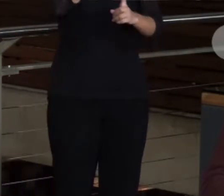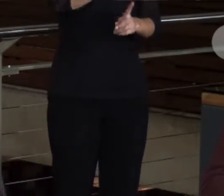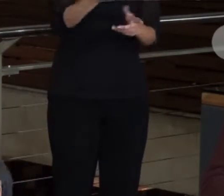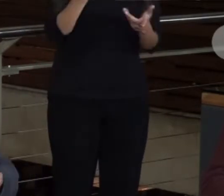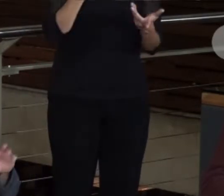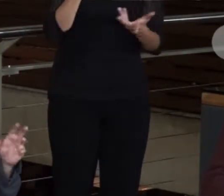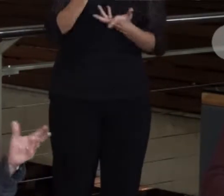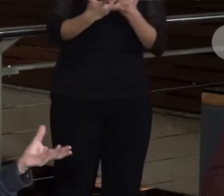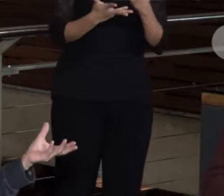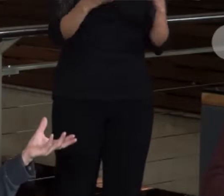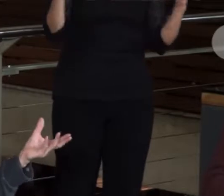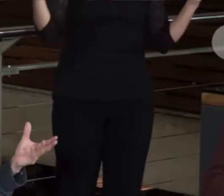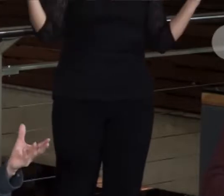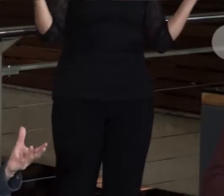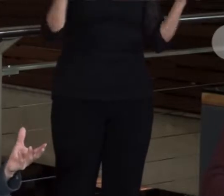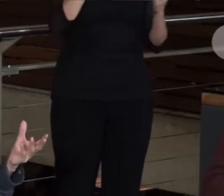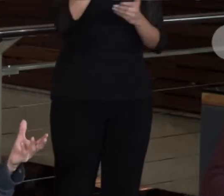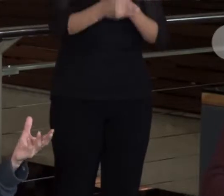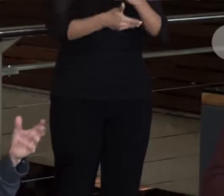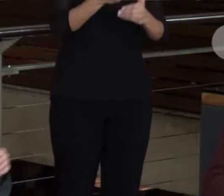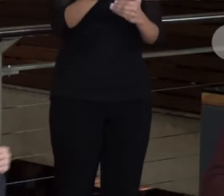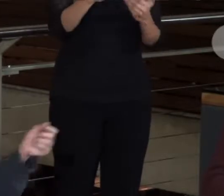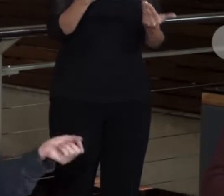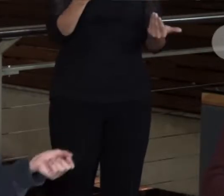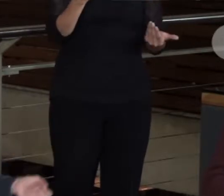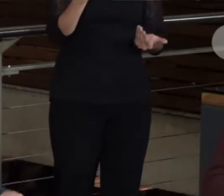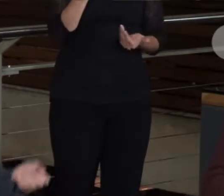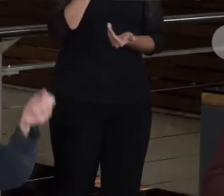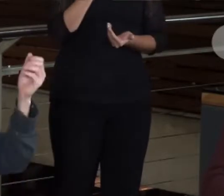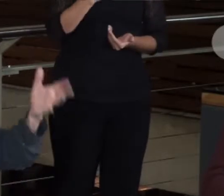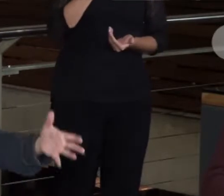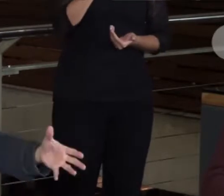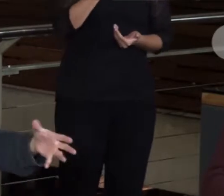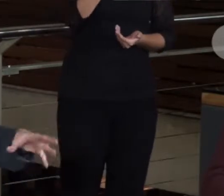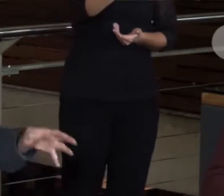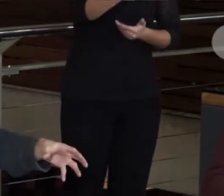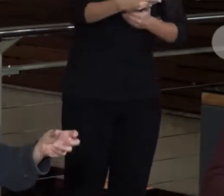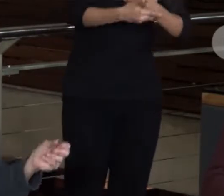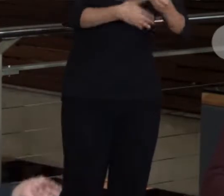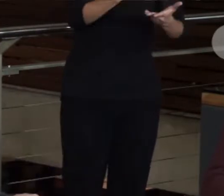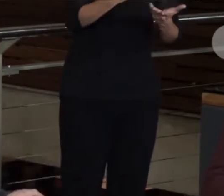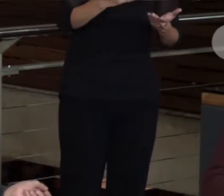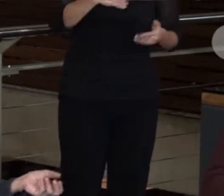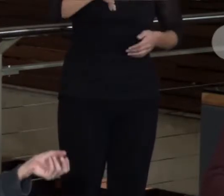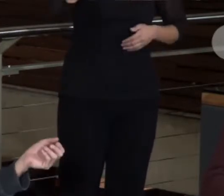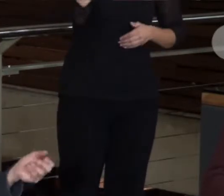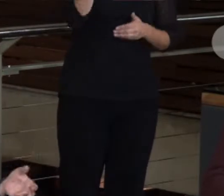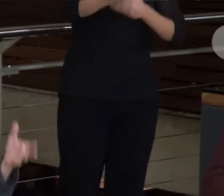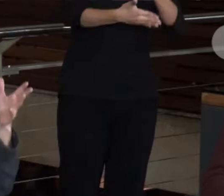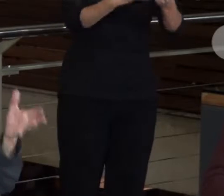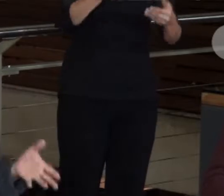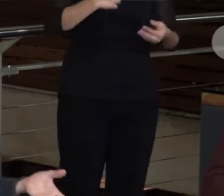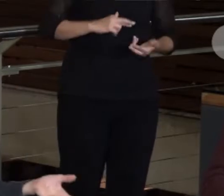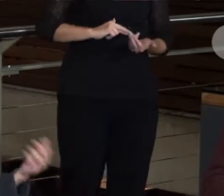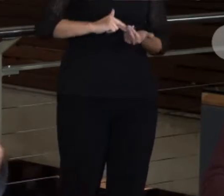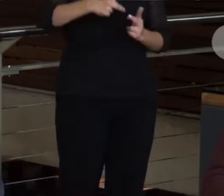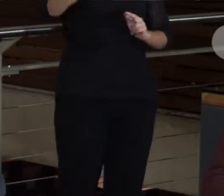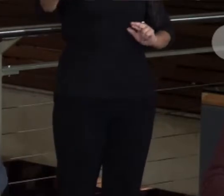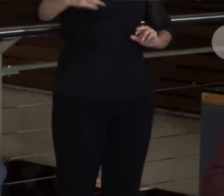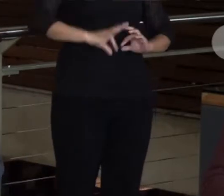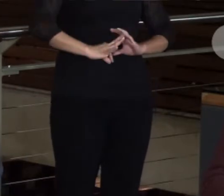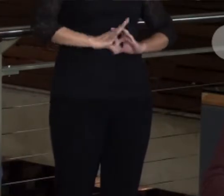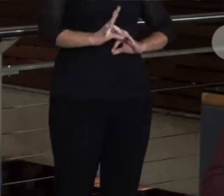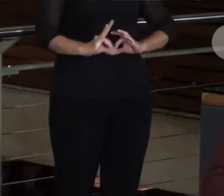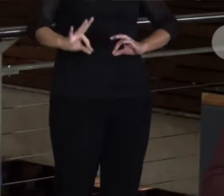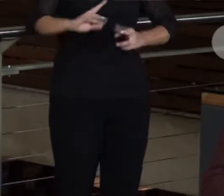en el cual yo tenía el cordón umbilical y lo puse en un fuego que veía y me comprometía